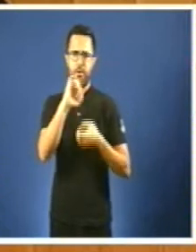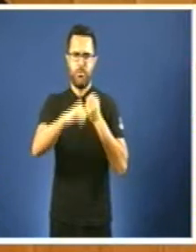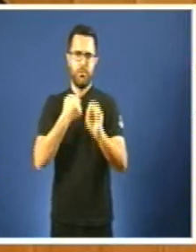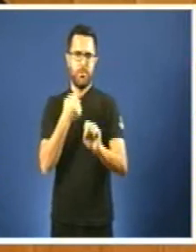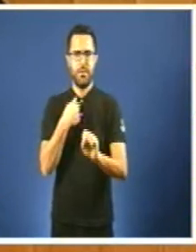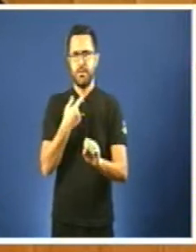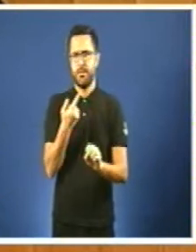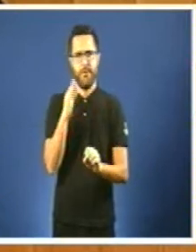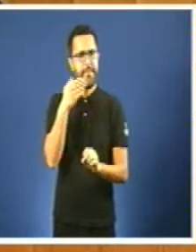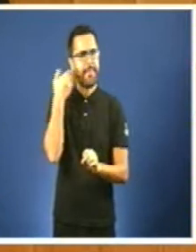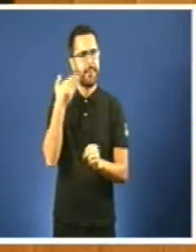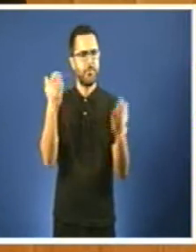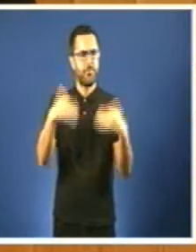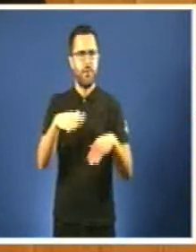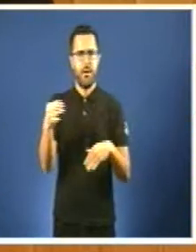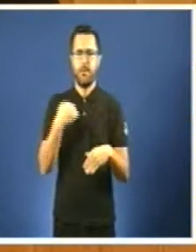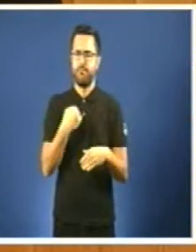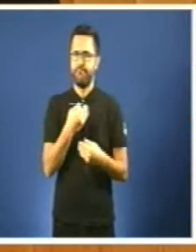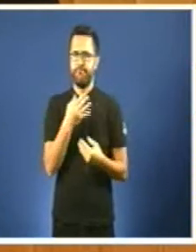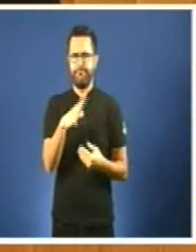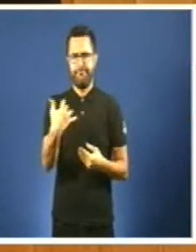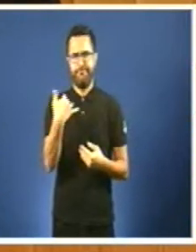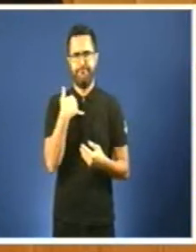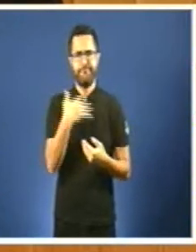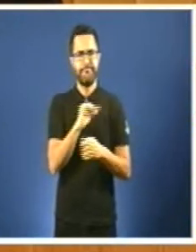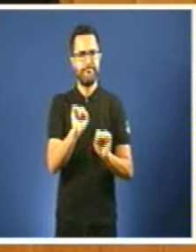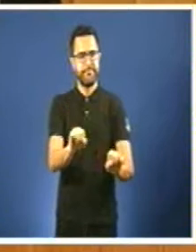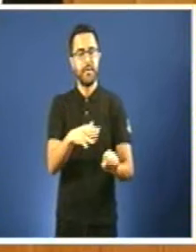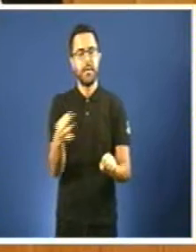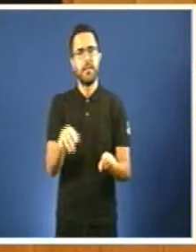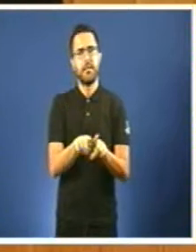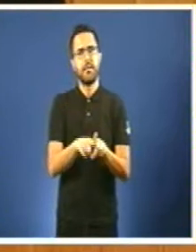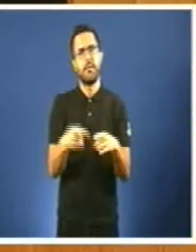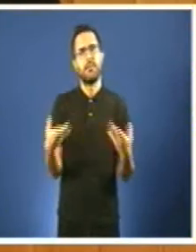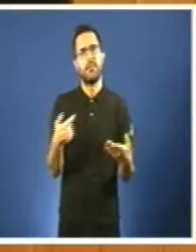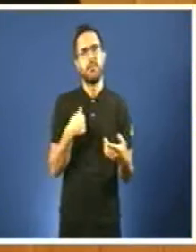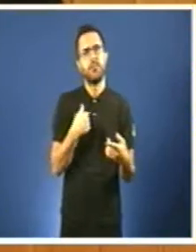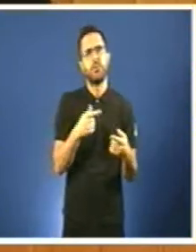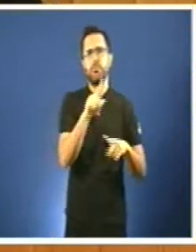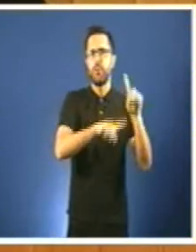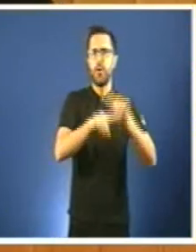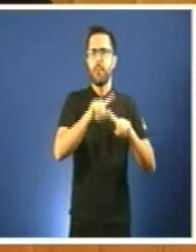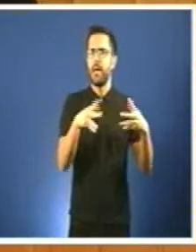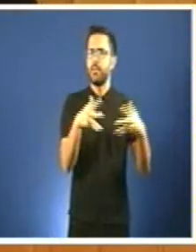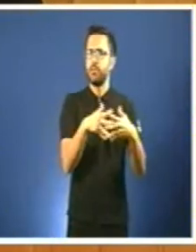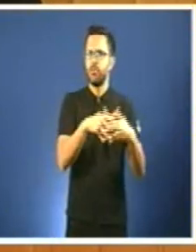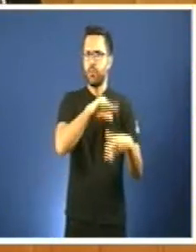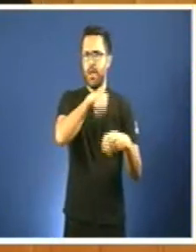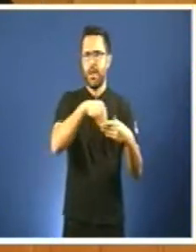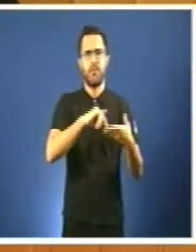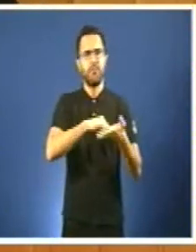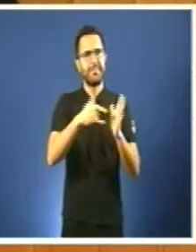no Estado español, igual que na Unión Europea, é un problema estrutural. Existe unha corrupción